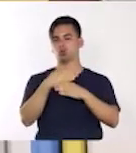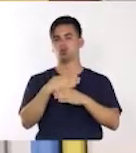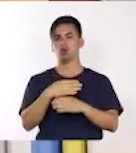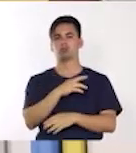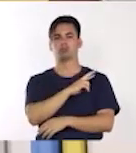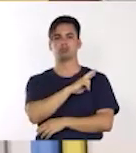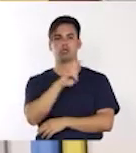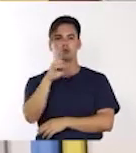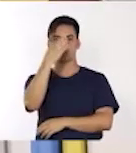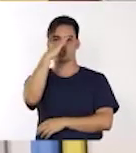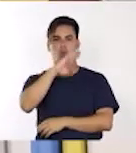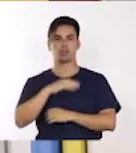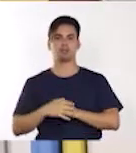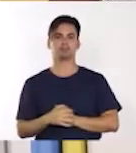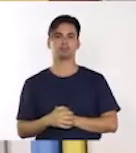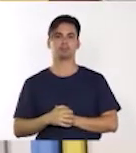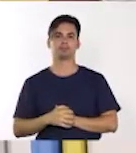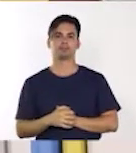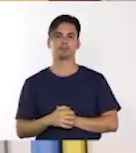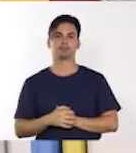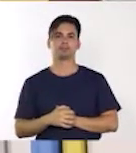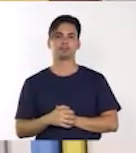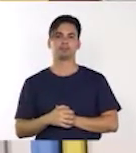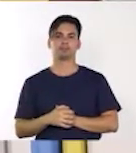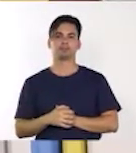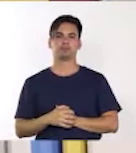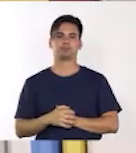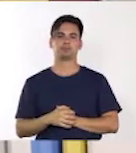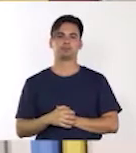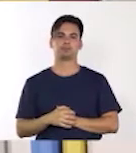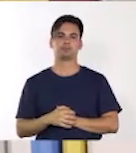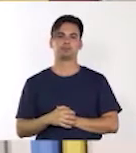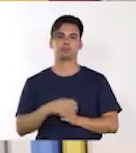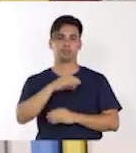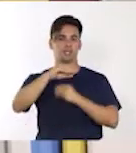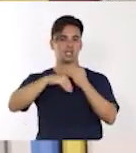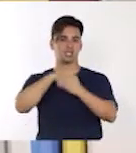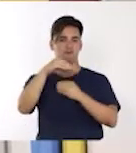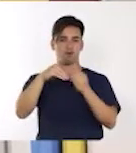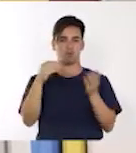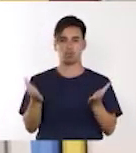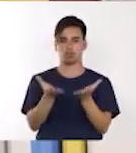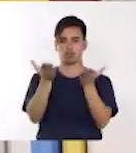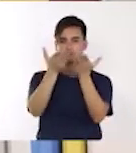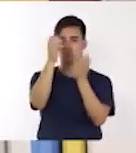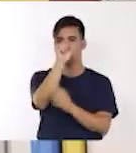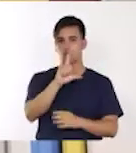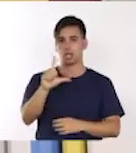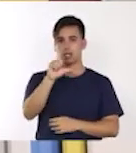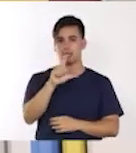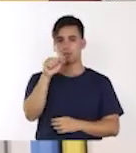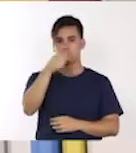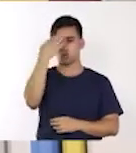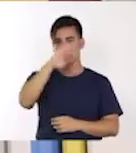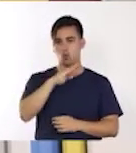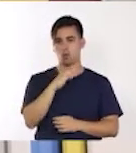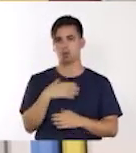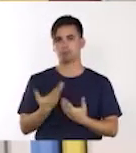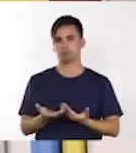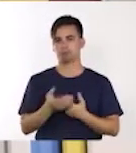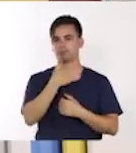Aquí, este tema le da continuidad al anterior, ya es en el mismo proceso de construcción